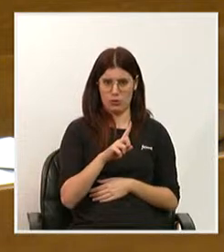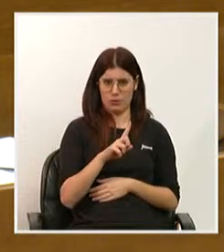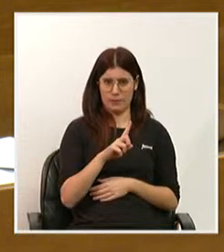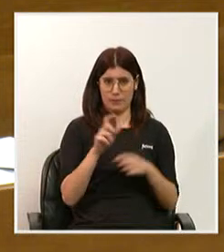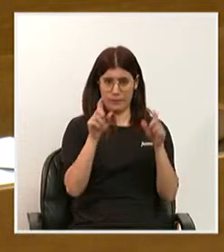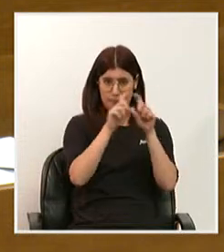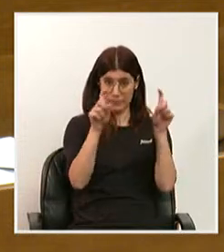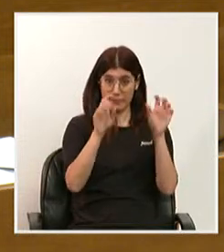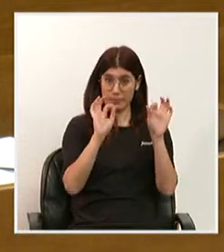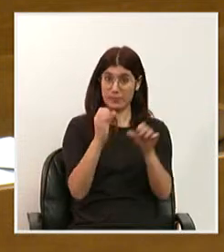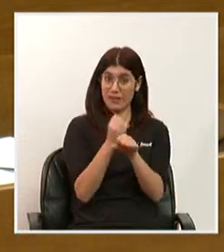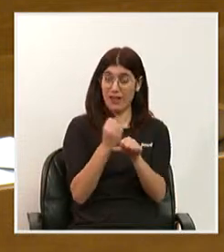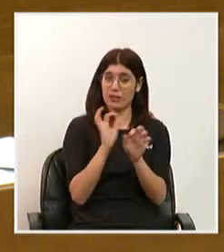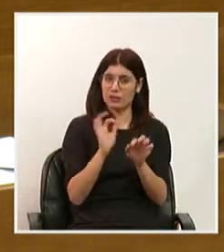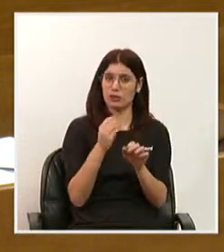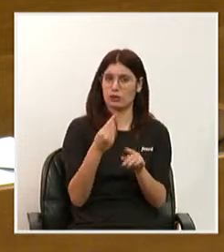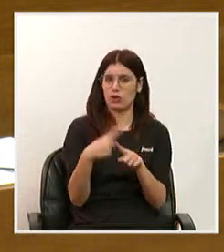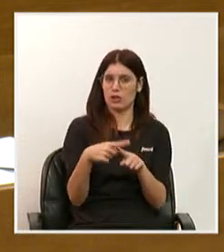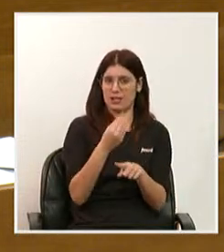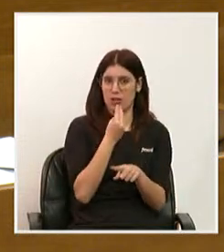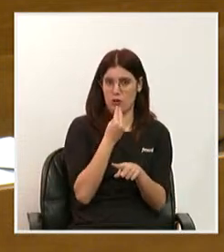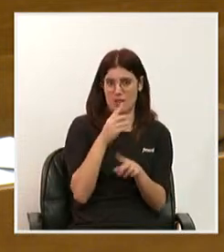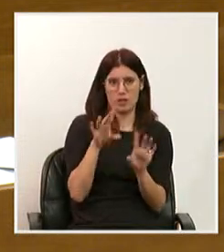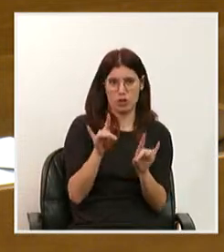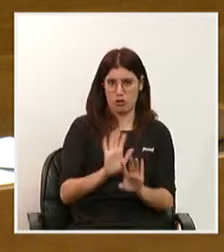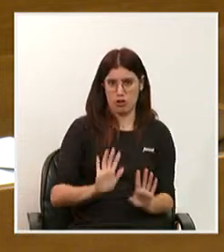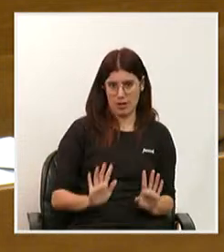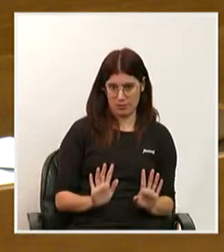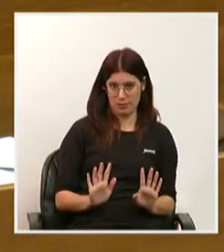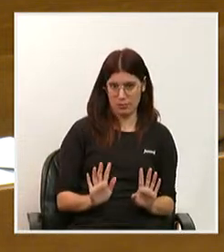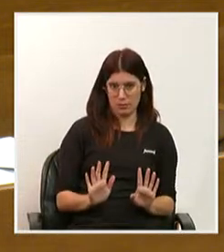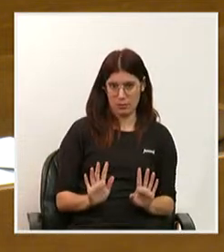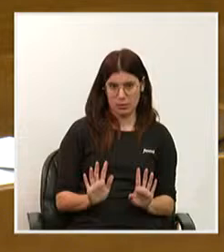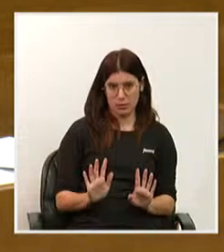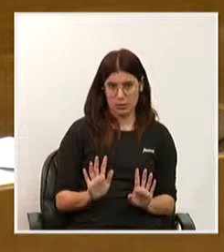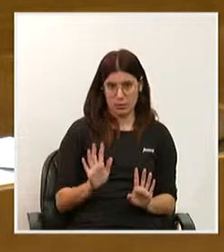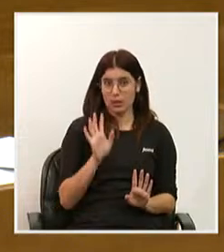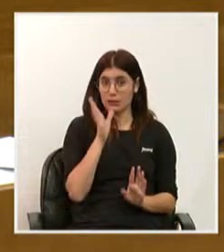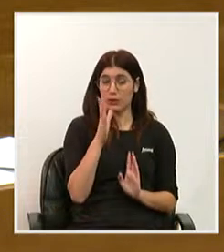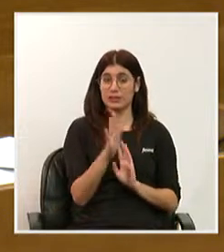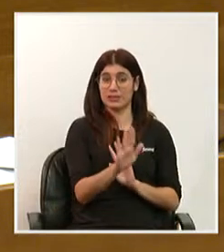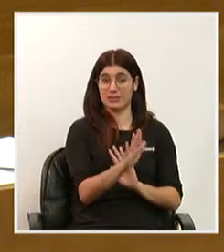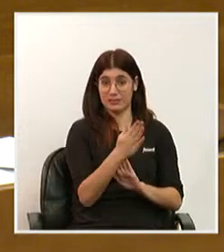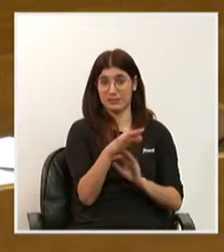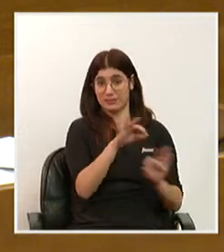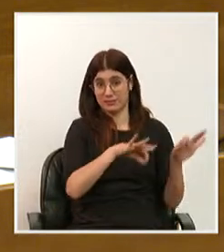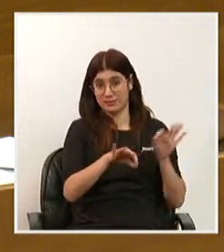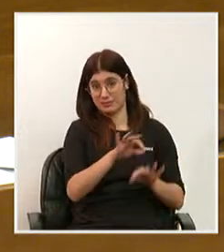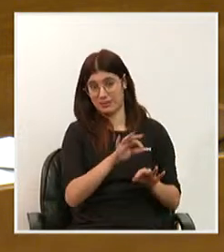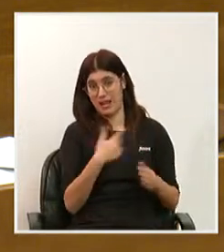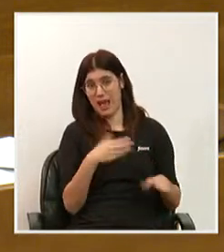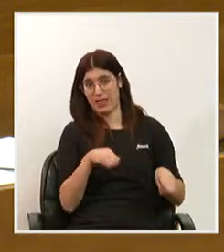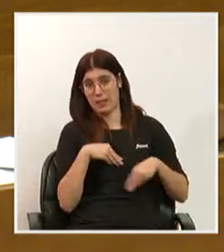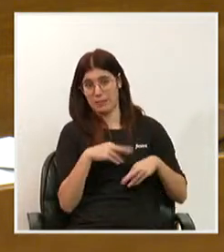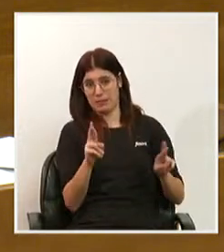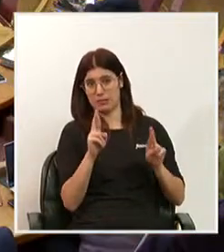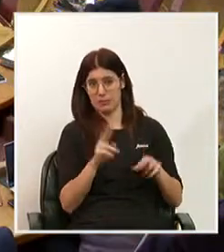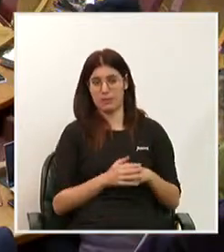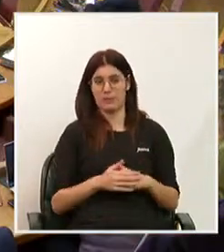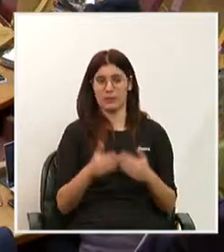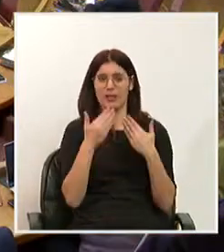y que que susti much graci Gracias